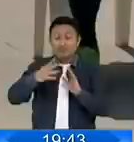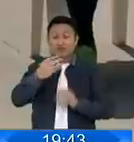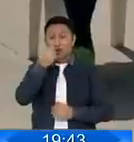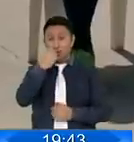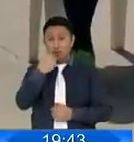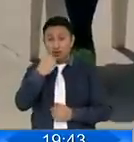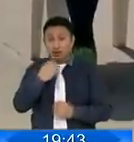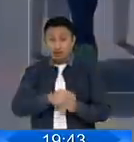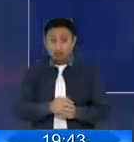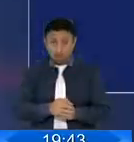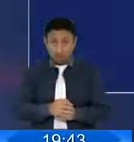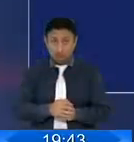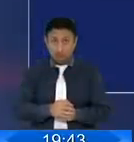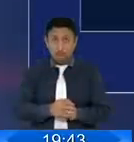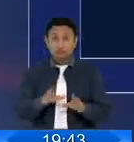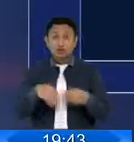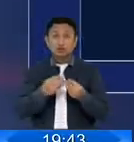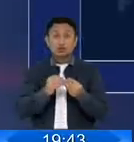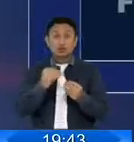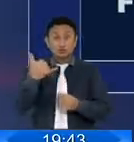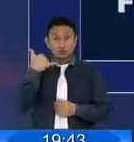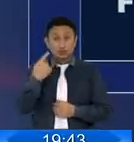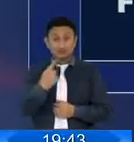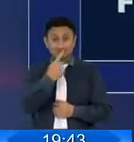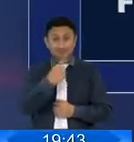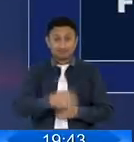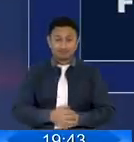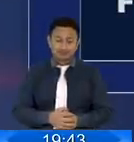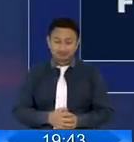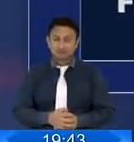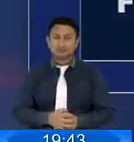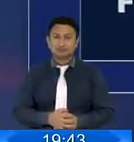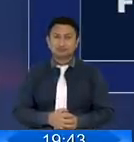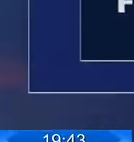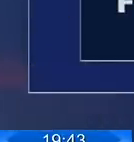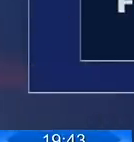perecibles, puede comunicarse al número